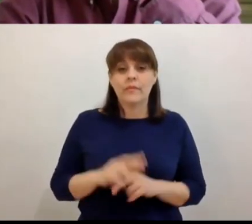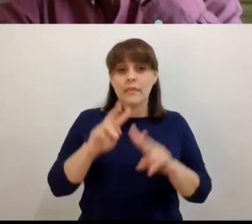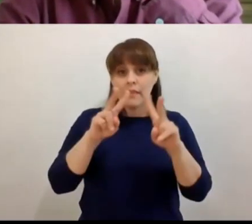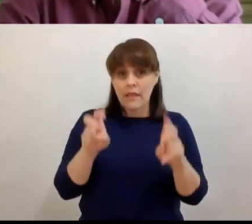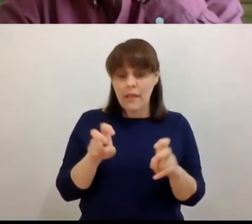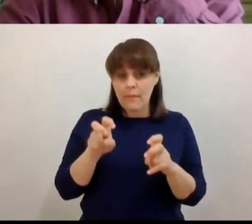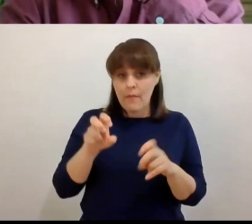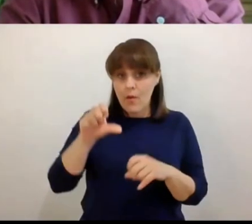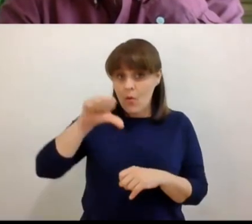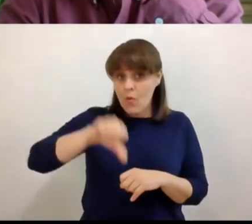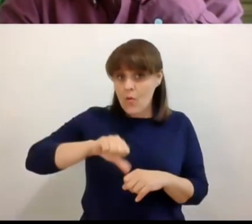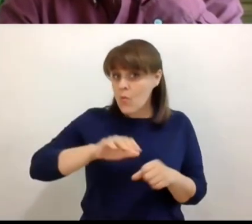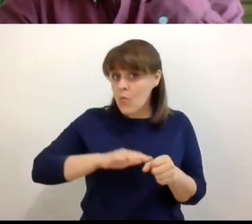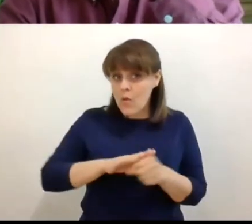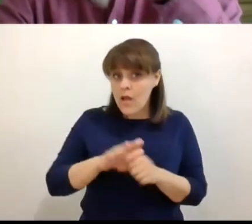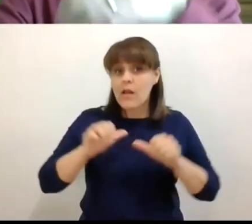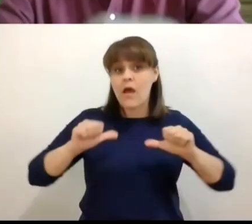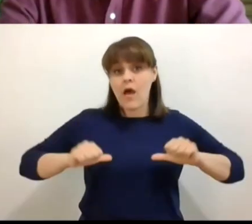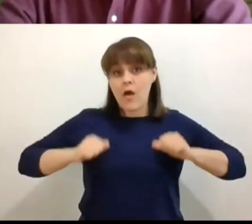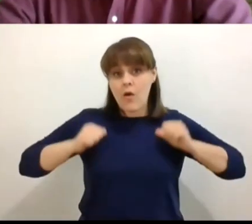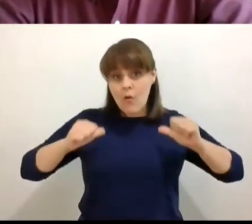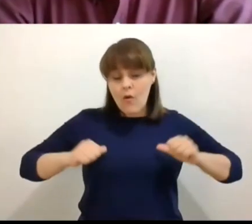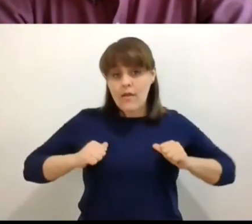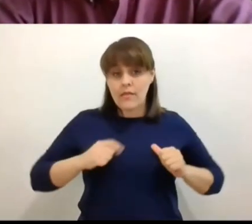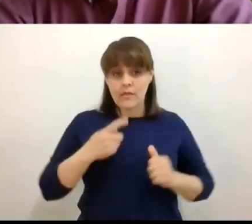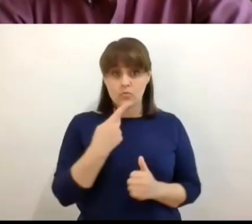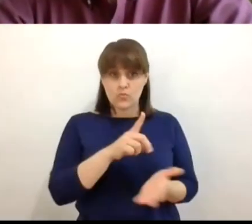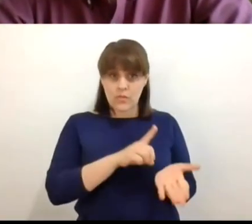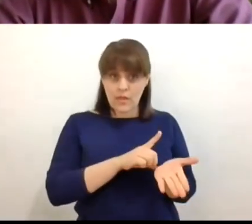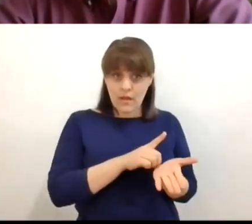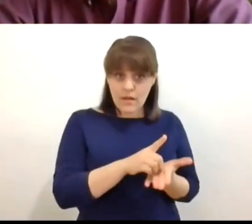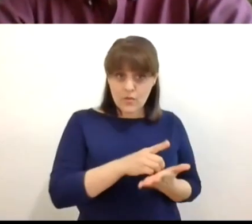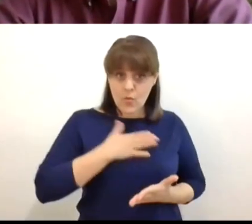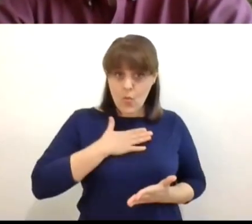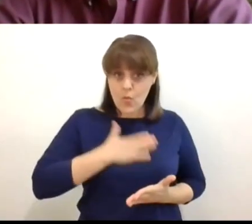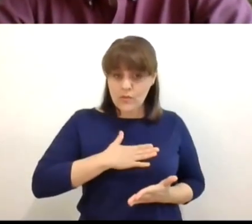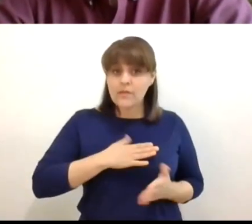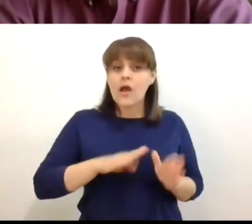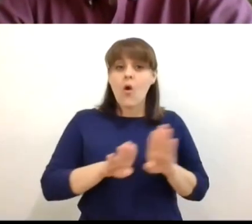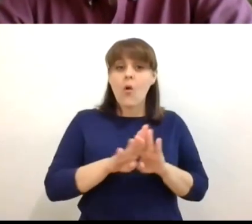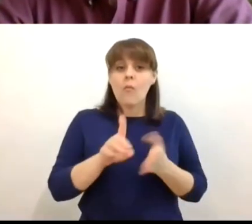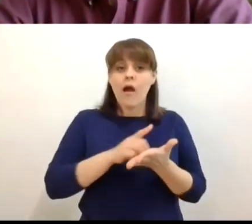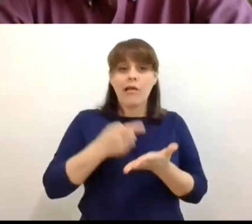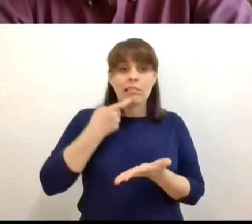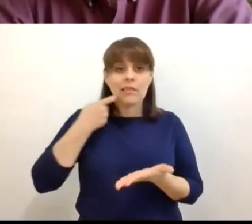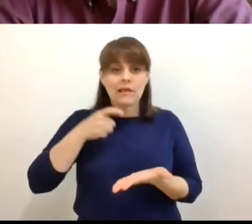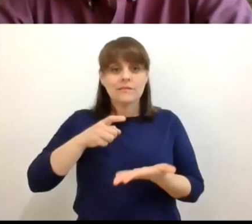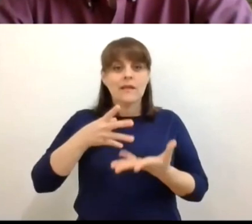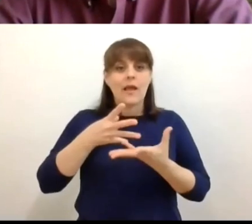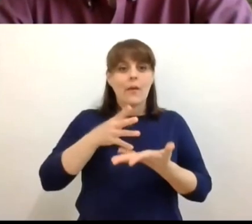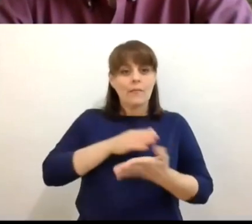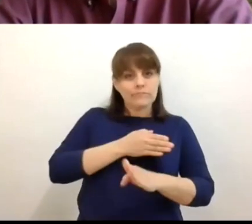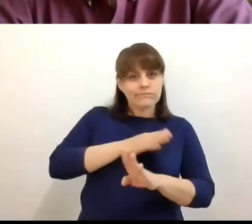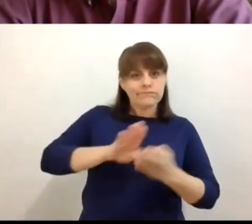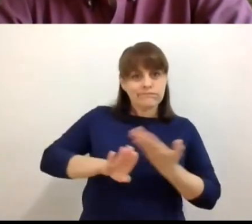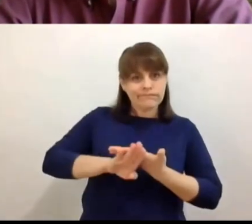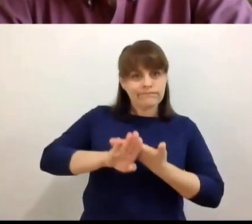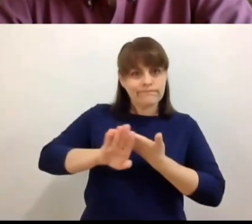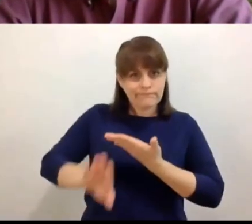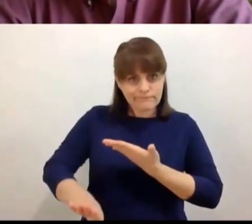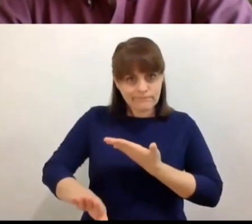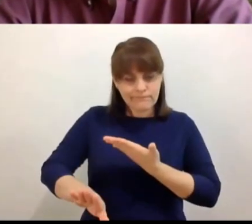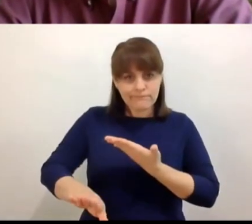pero el tema es adolescencias, derechos, justicia y combate a las adicciones sin estigmas. Y también mencionó usted,